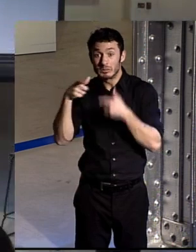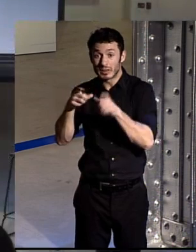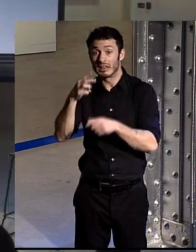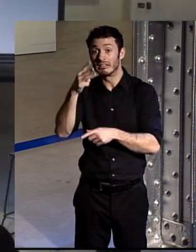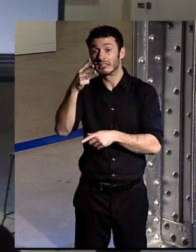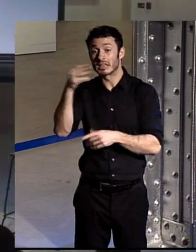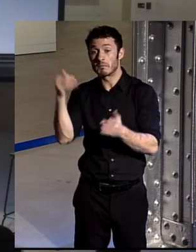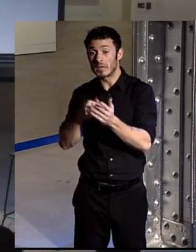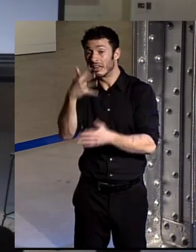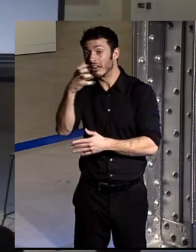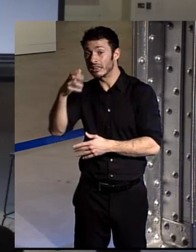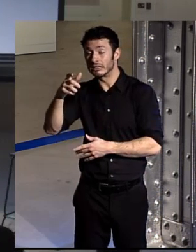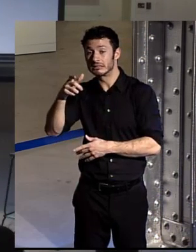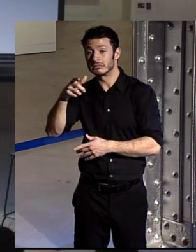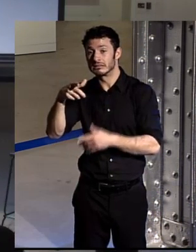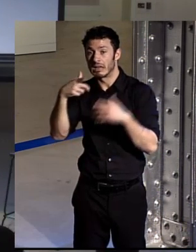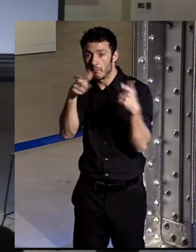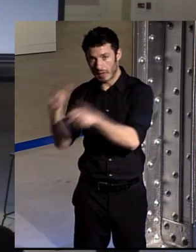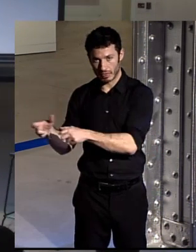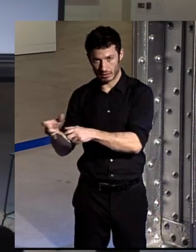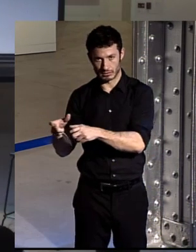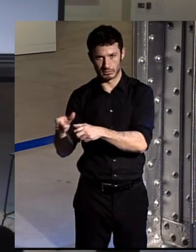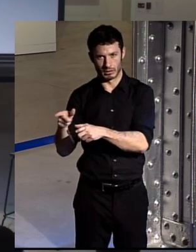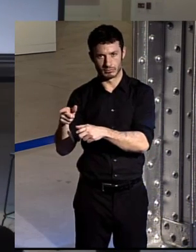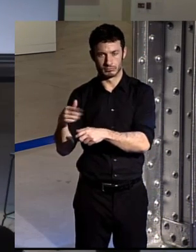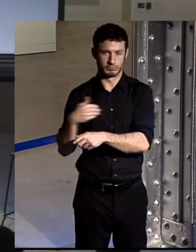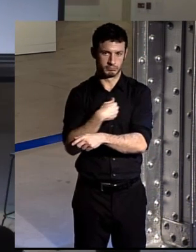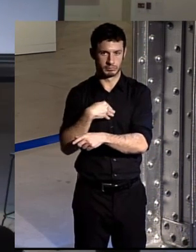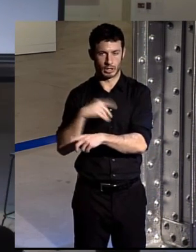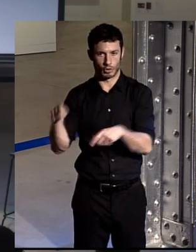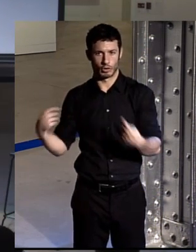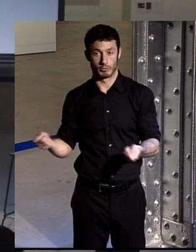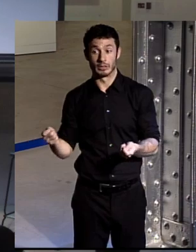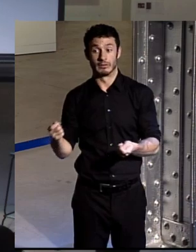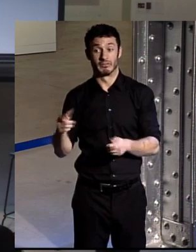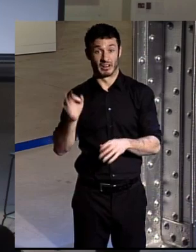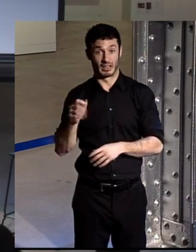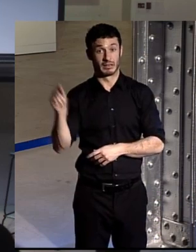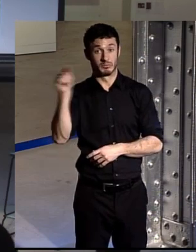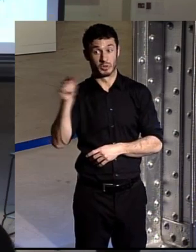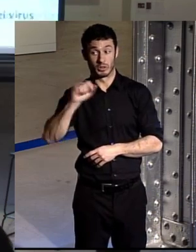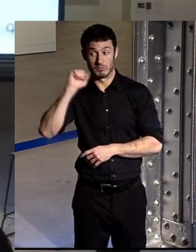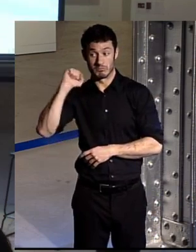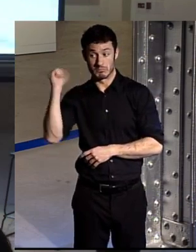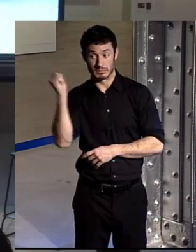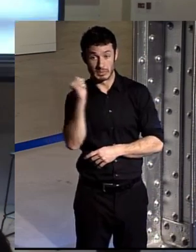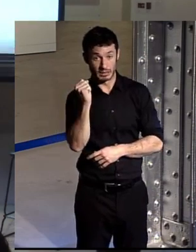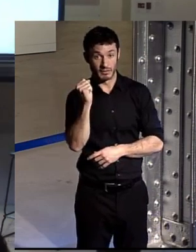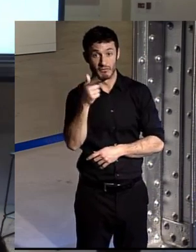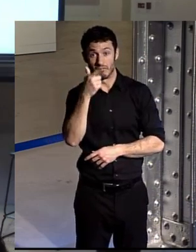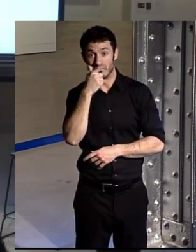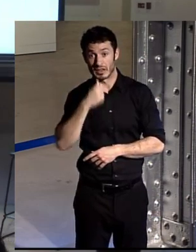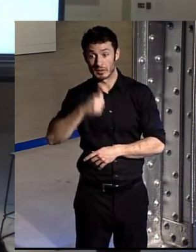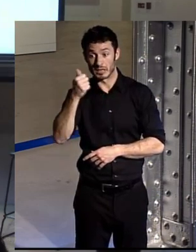un papel ecológico, pero es verdad que es mucho más fácil matar mosquitos que acabar con el virus. Y